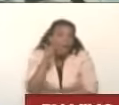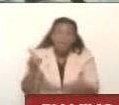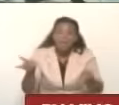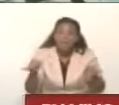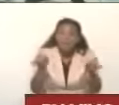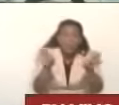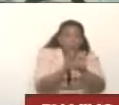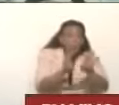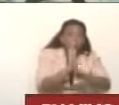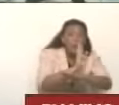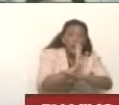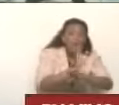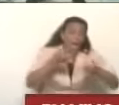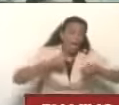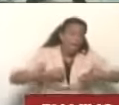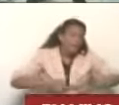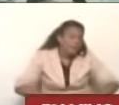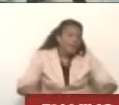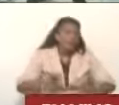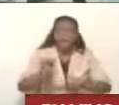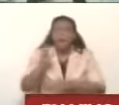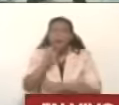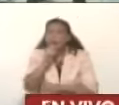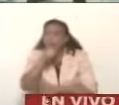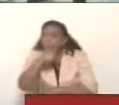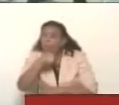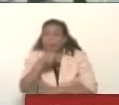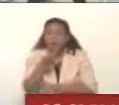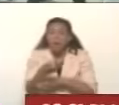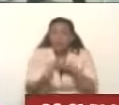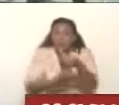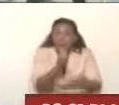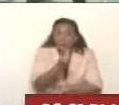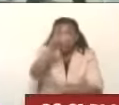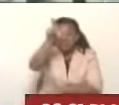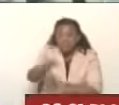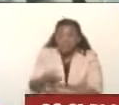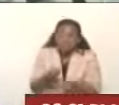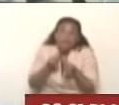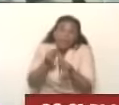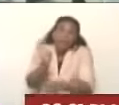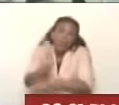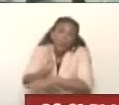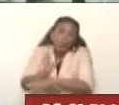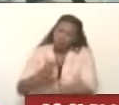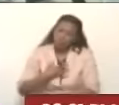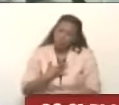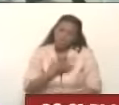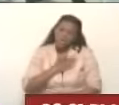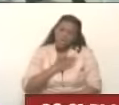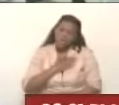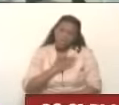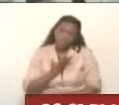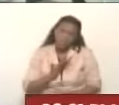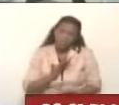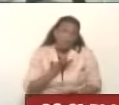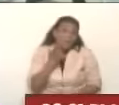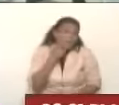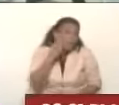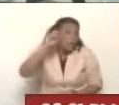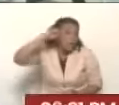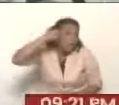hija, es cuidar a la abuela. Cuando uno hace algo por la mujer, yo lo siento así, lo estoy haciendo por mi